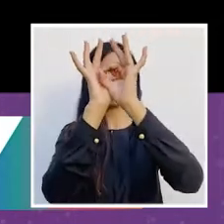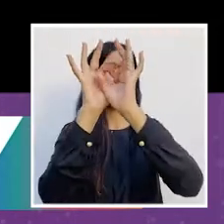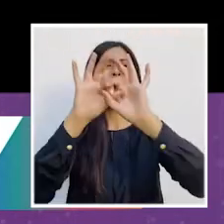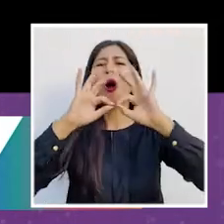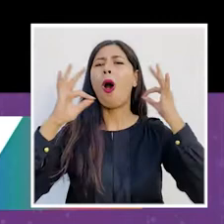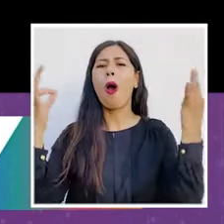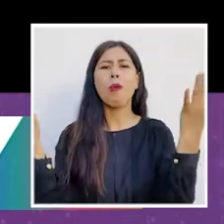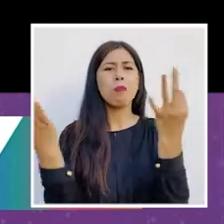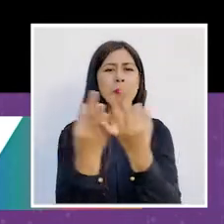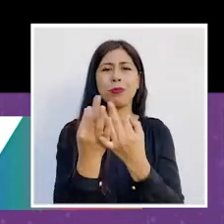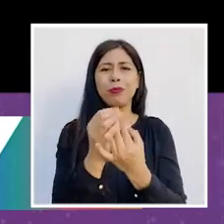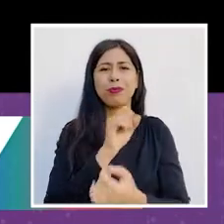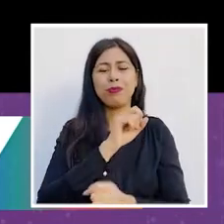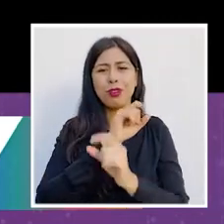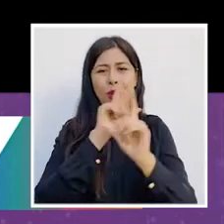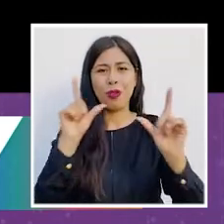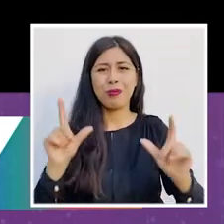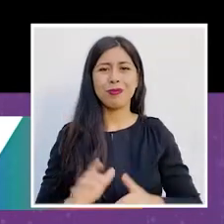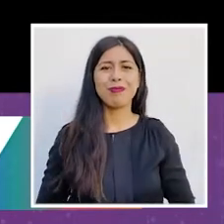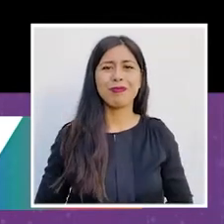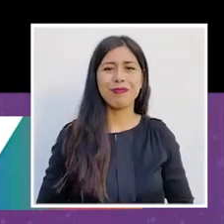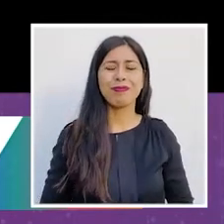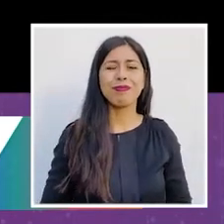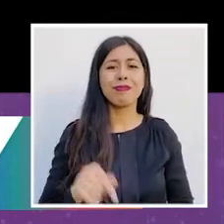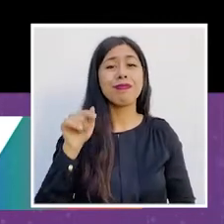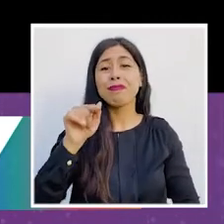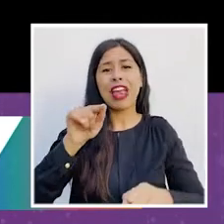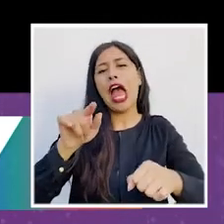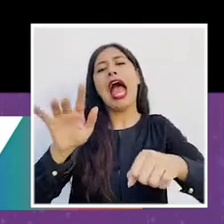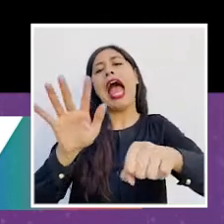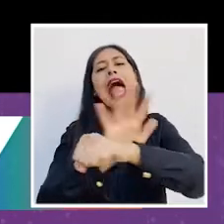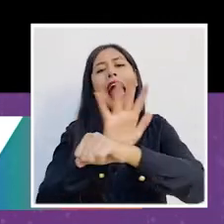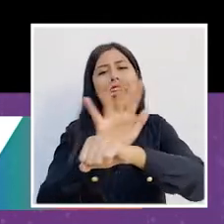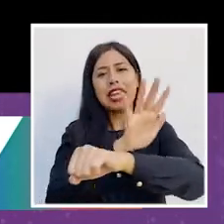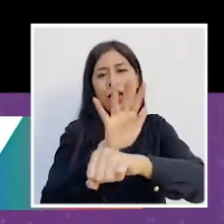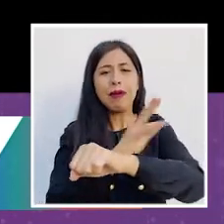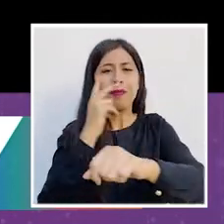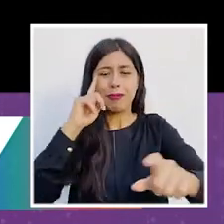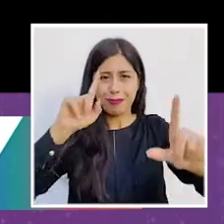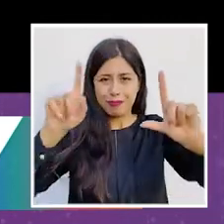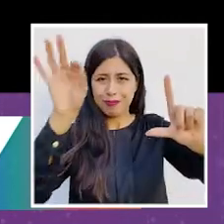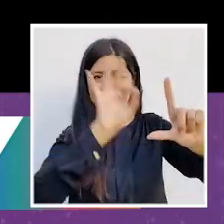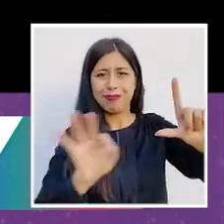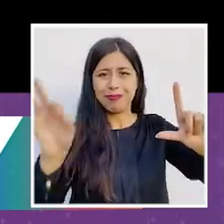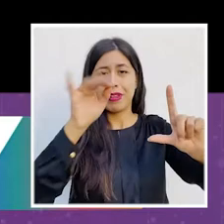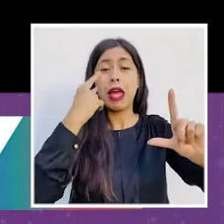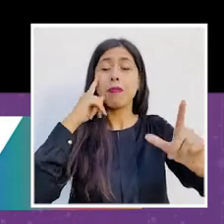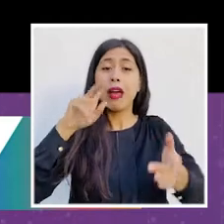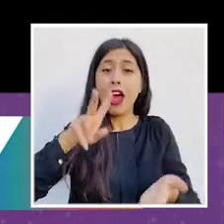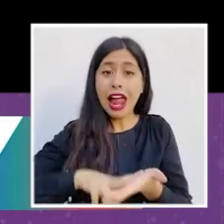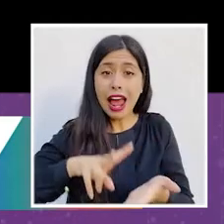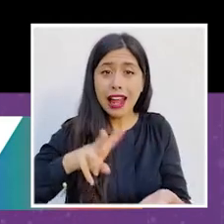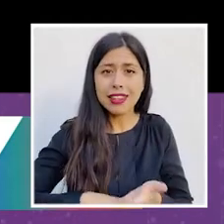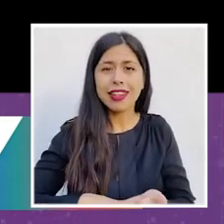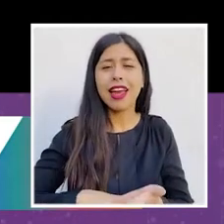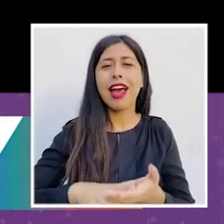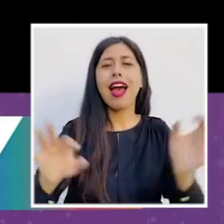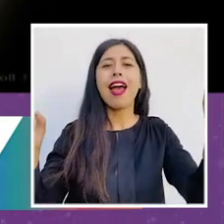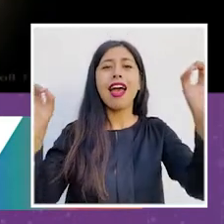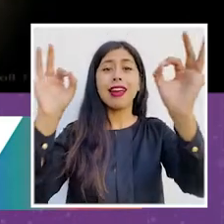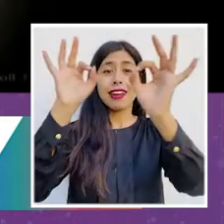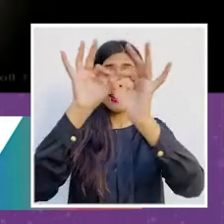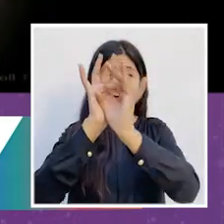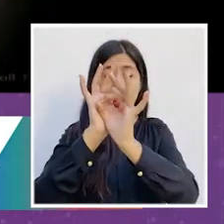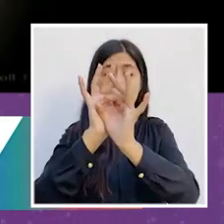completamente el disco del Sol. Esto es una animación, evidentemente. Pero en la realidad,